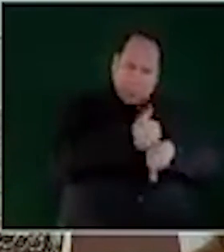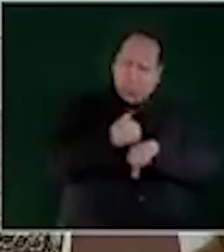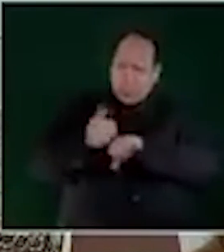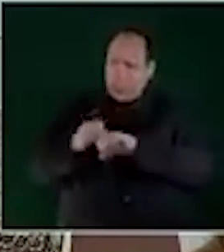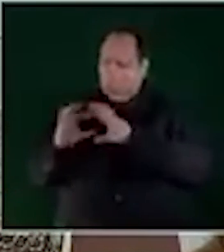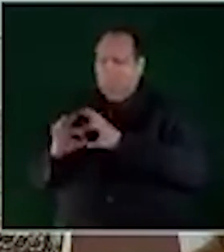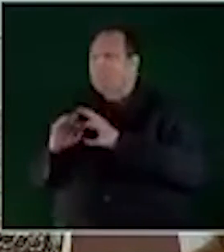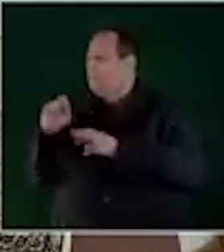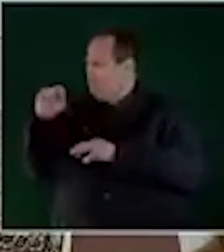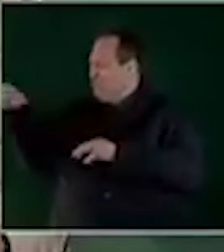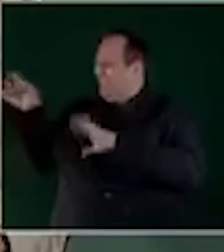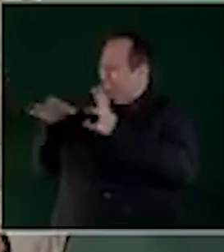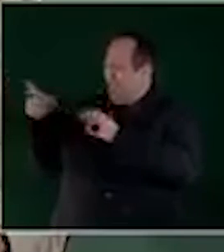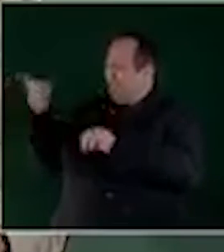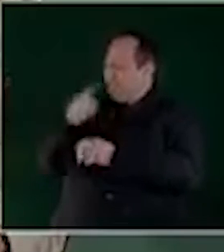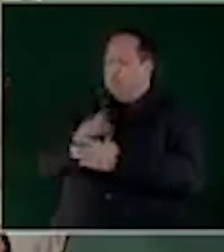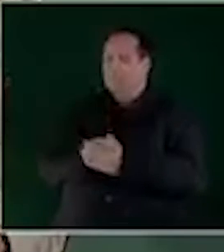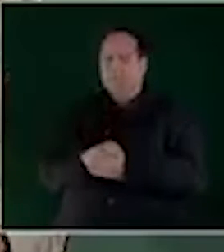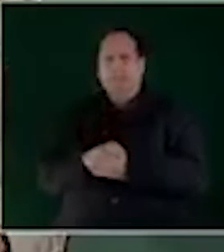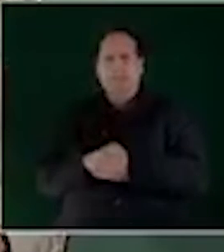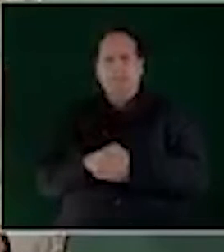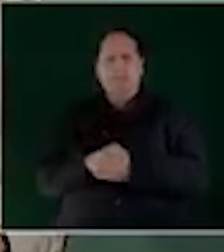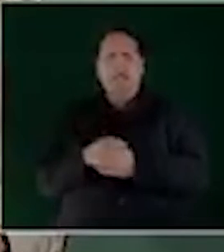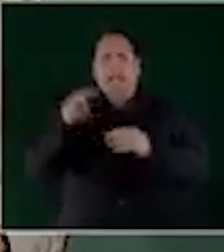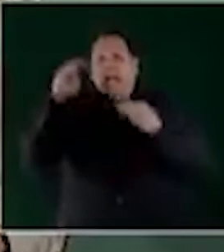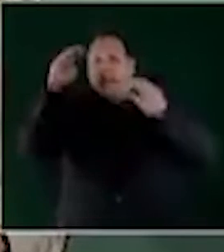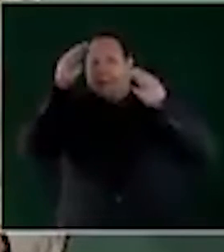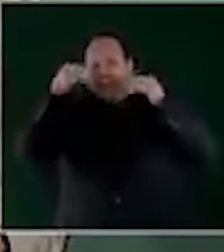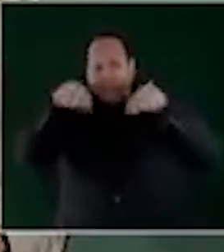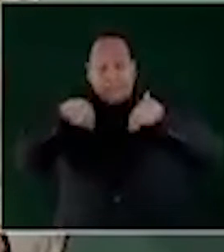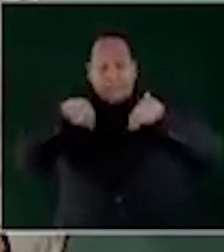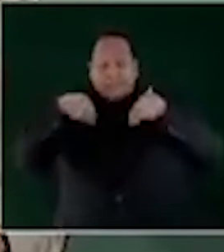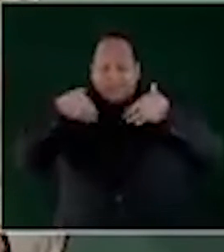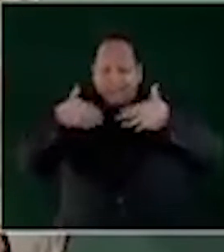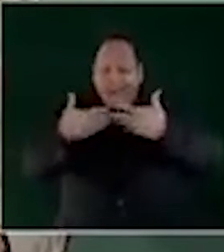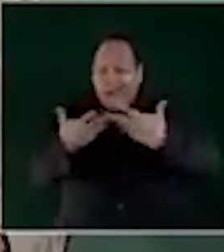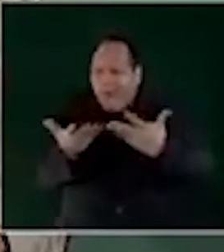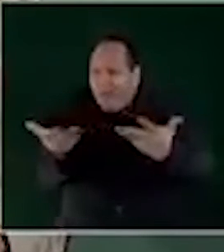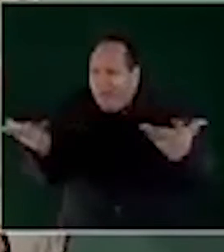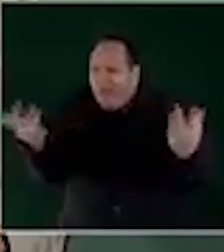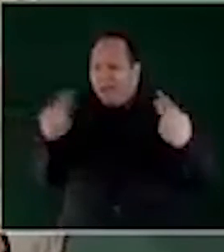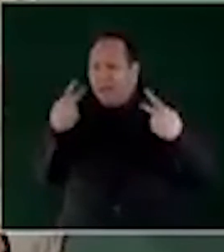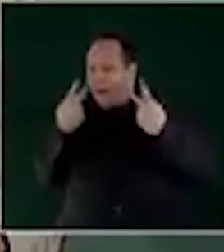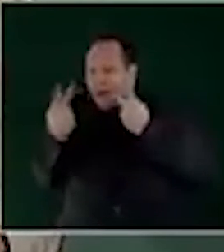y también como tú lo mencionas pensar en el pueblo